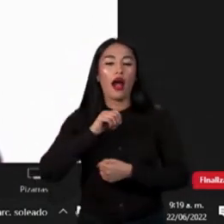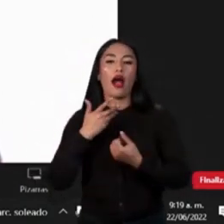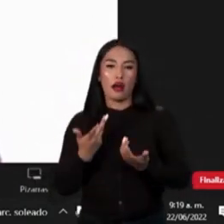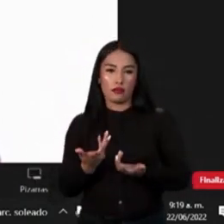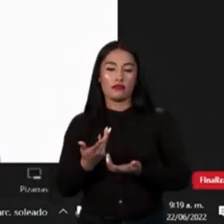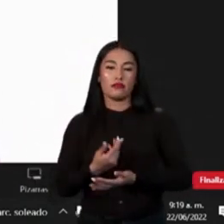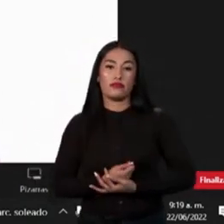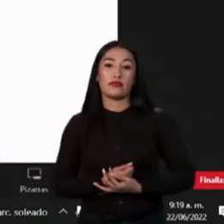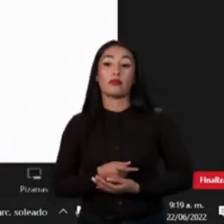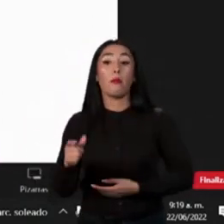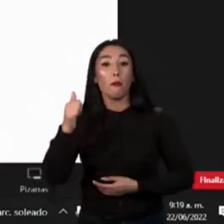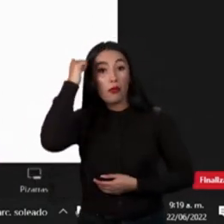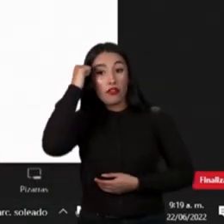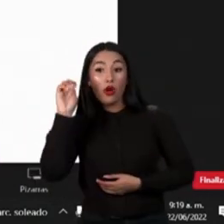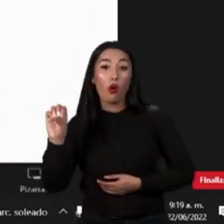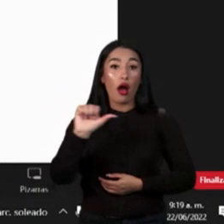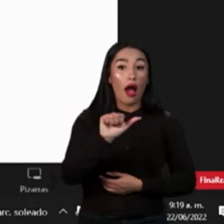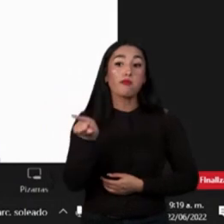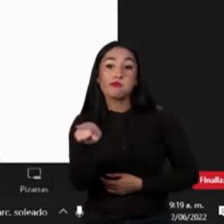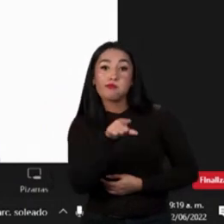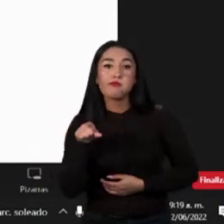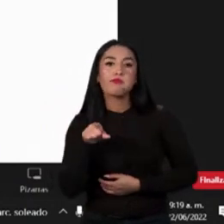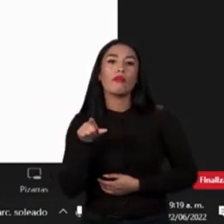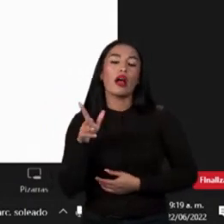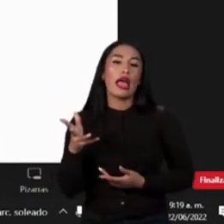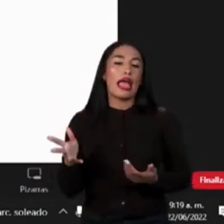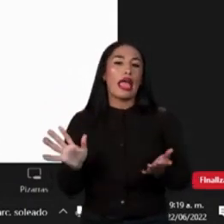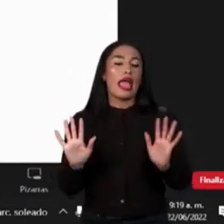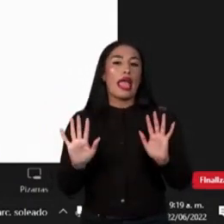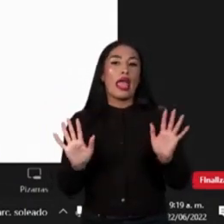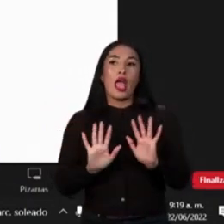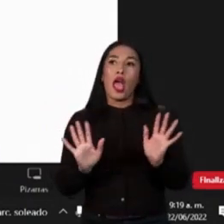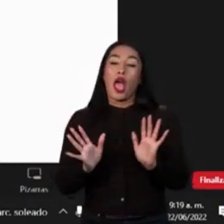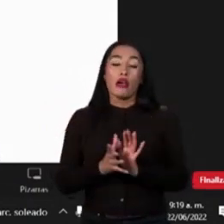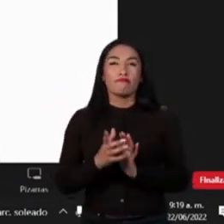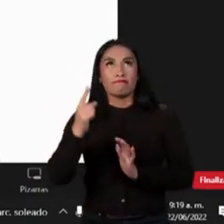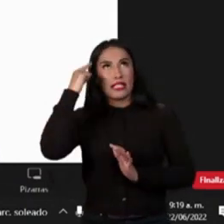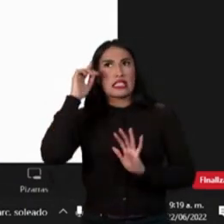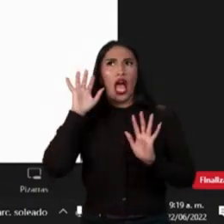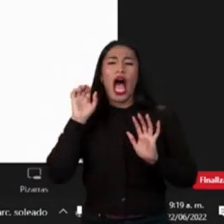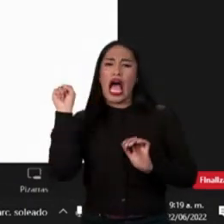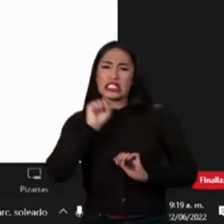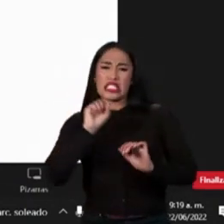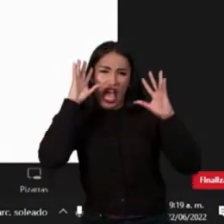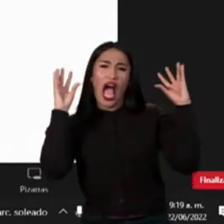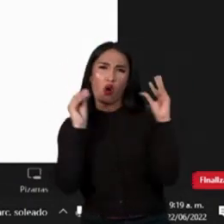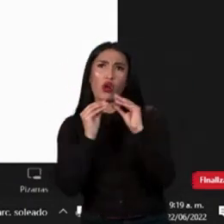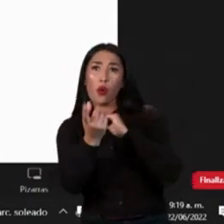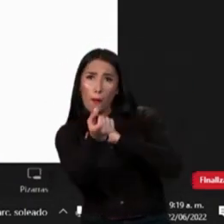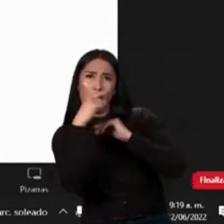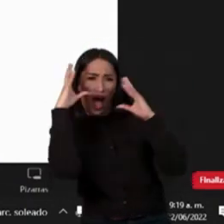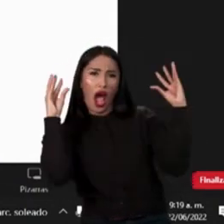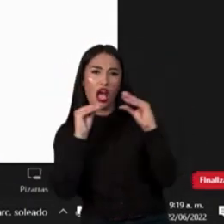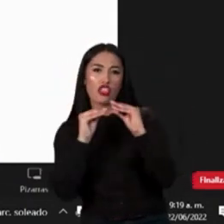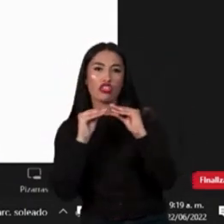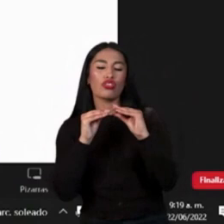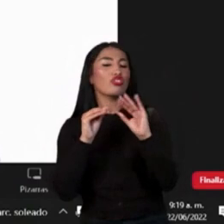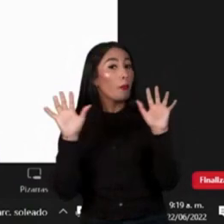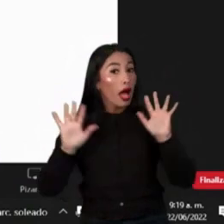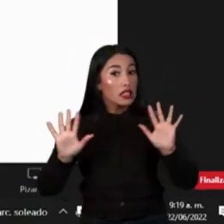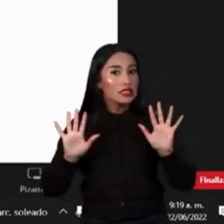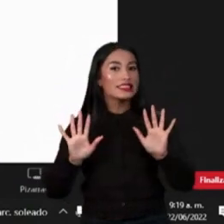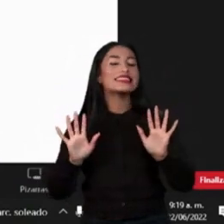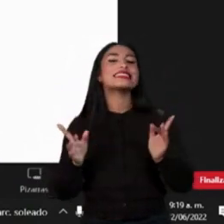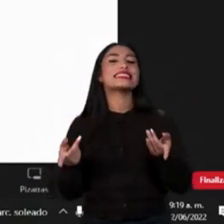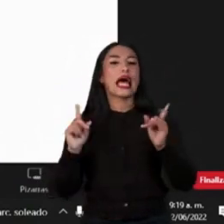los profesores y profesoras no solamente estén de acuerdo con lo que se están haciendo, sino que sean coautores de